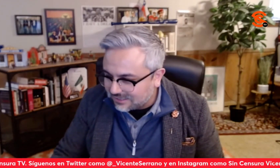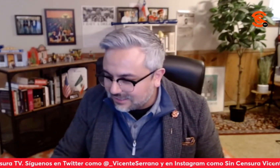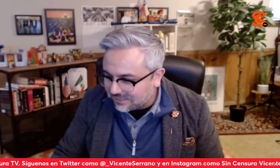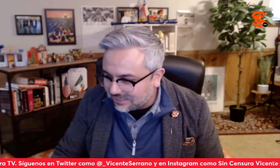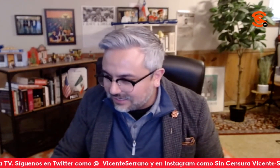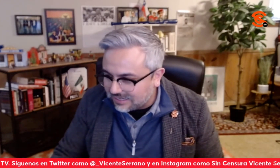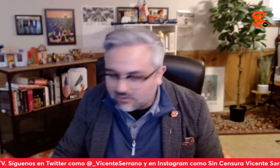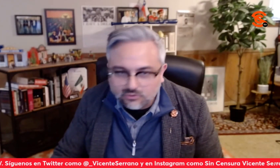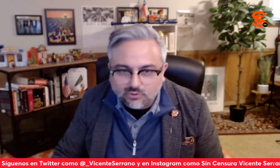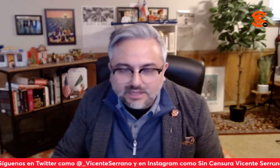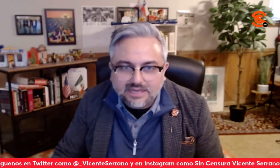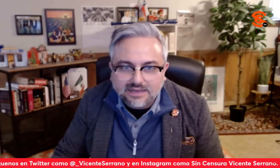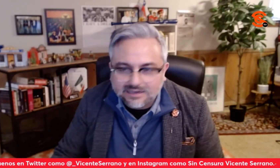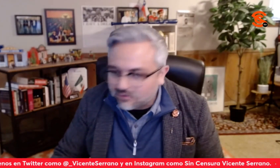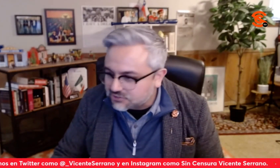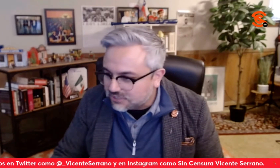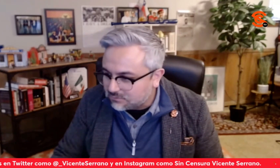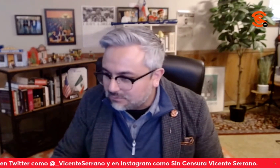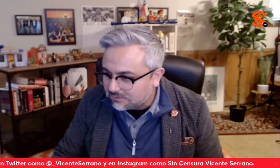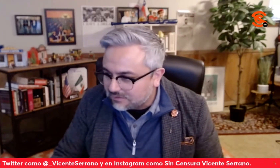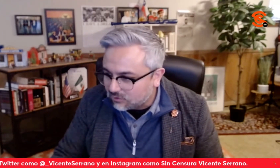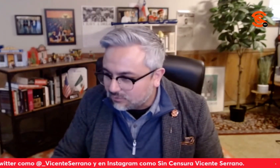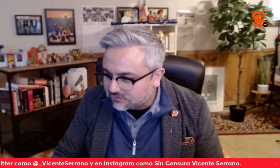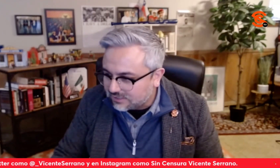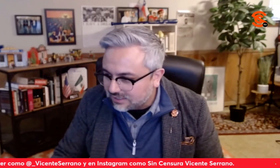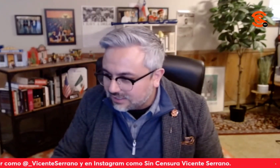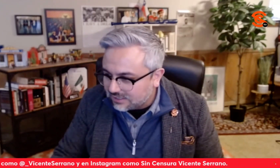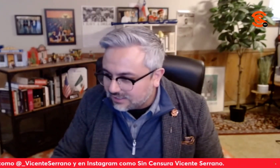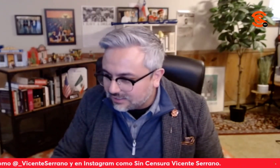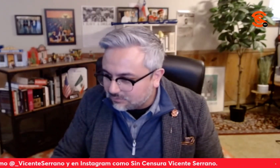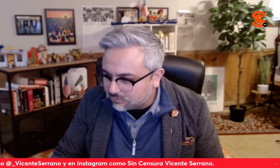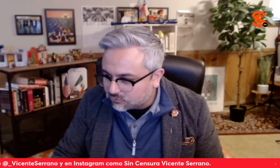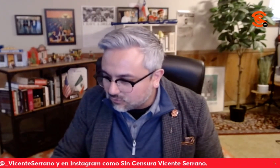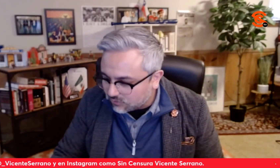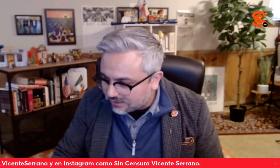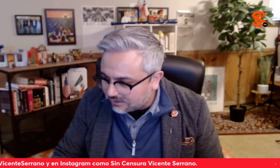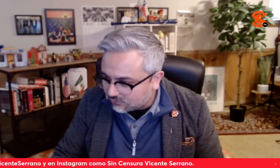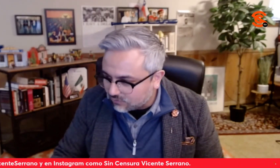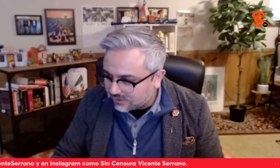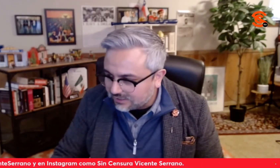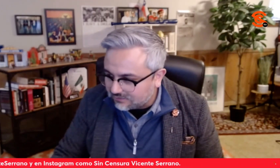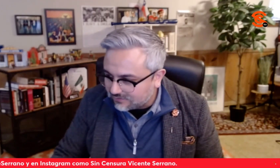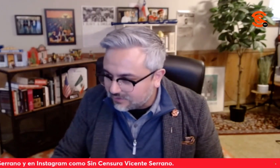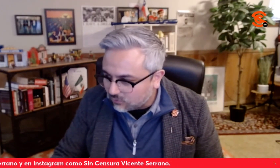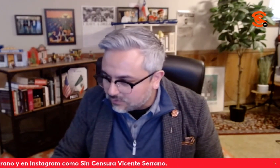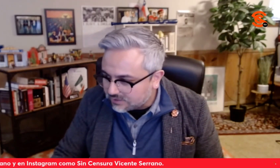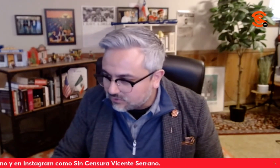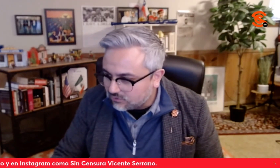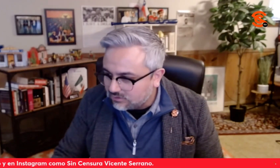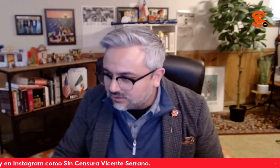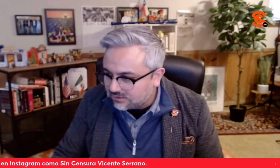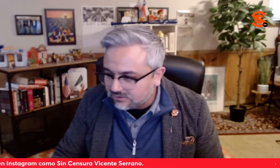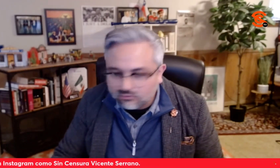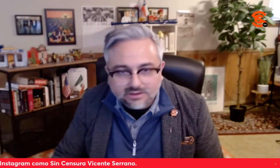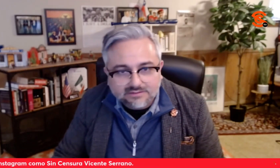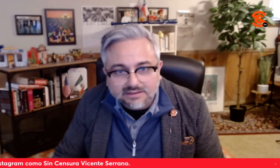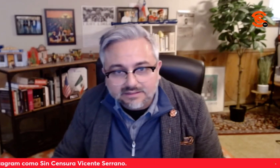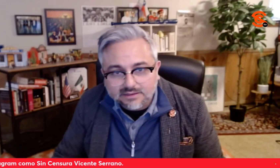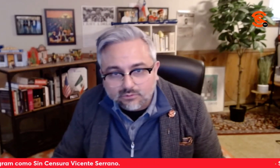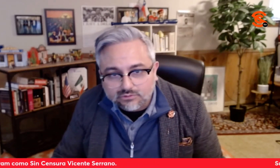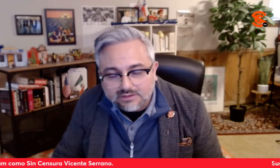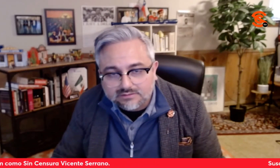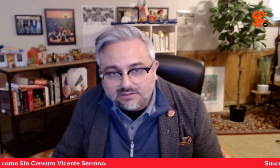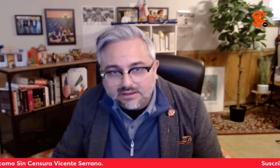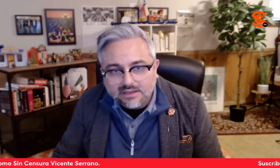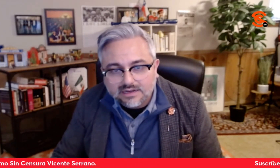eh la doctora Claudia shb habla de cómo es que pues cuando ella fue jefa de gobierno hizo una serie